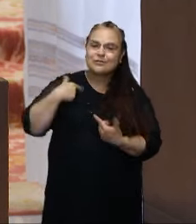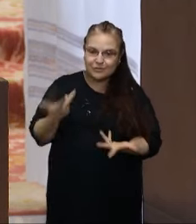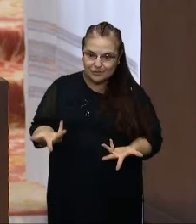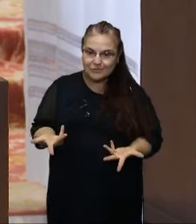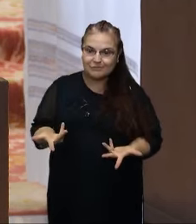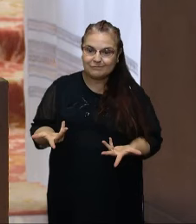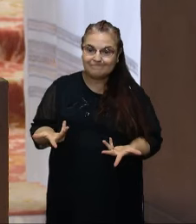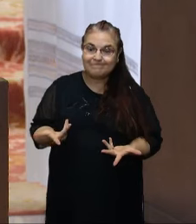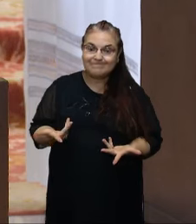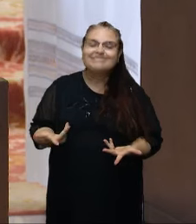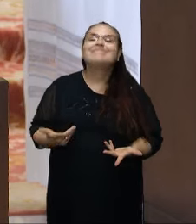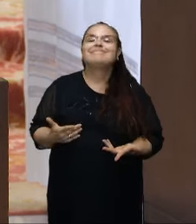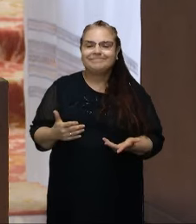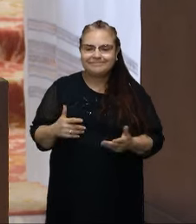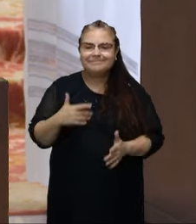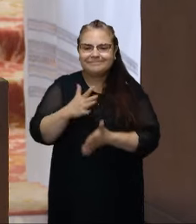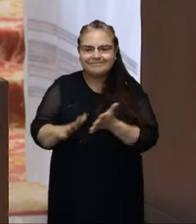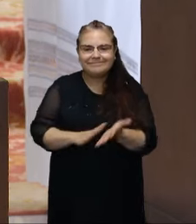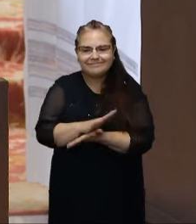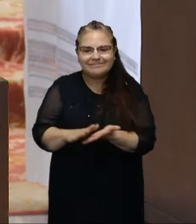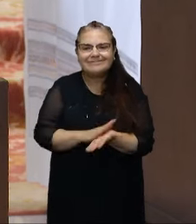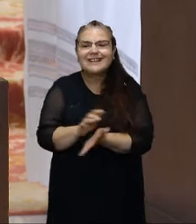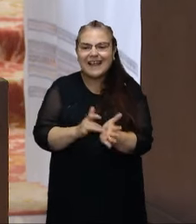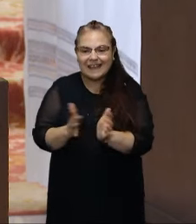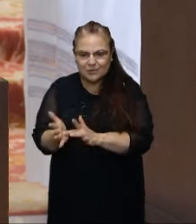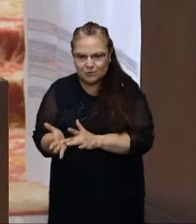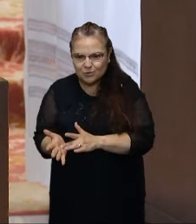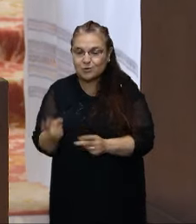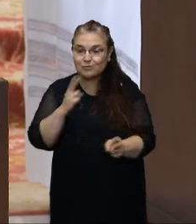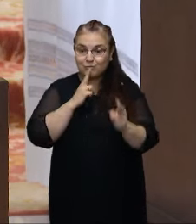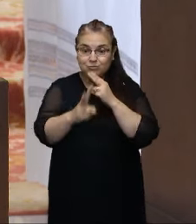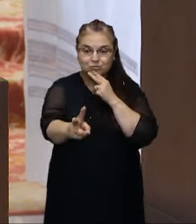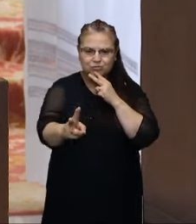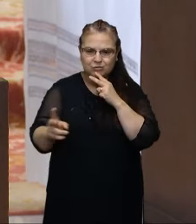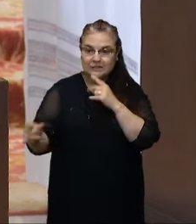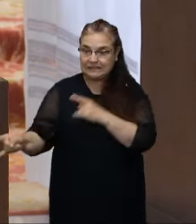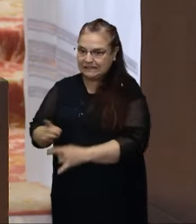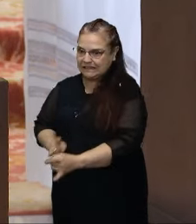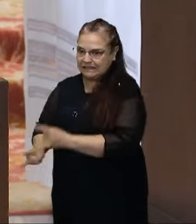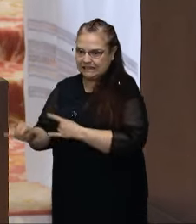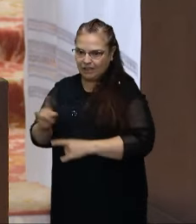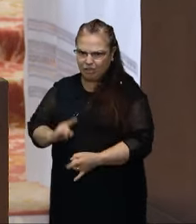que Jesús utilizó para contestar en una de las tentaciones al demonio,